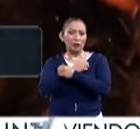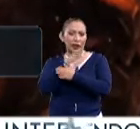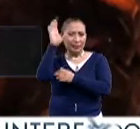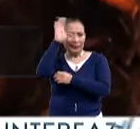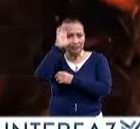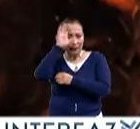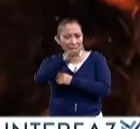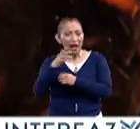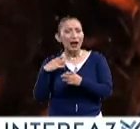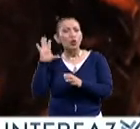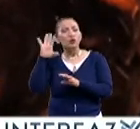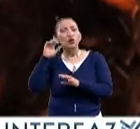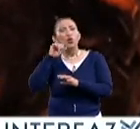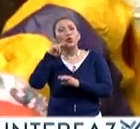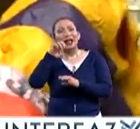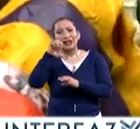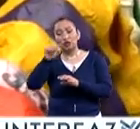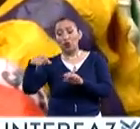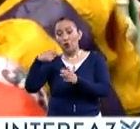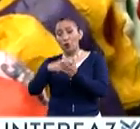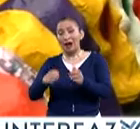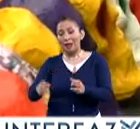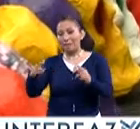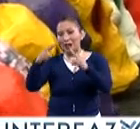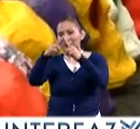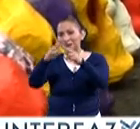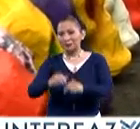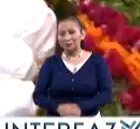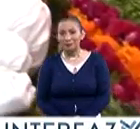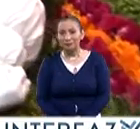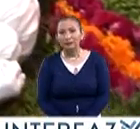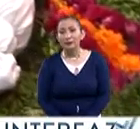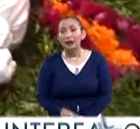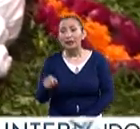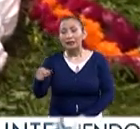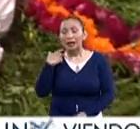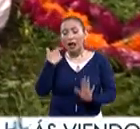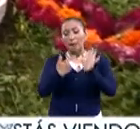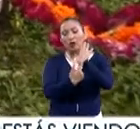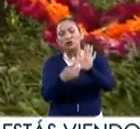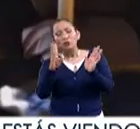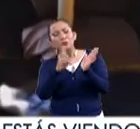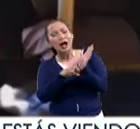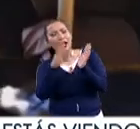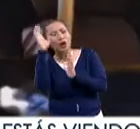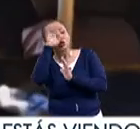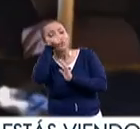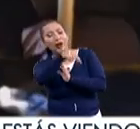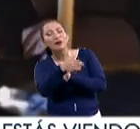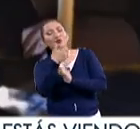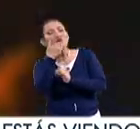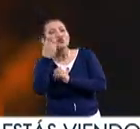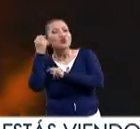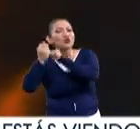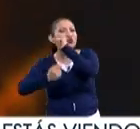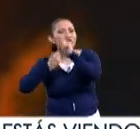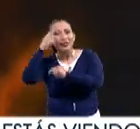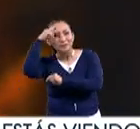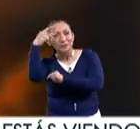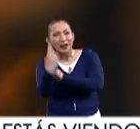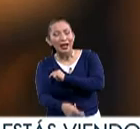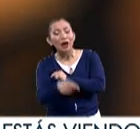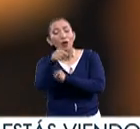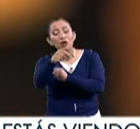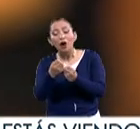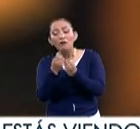la Ciencia y la Cultura, UNESCO, en París. Se buscará mostrar la riqueza cultural de esa tradición mexicana.